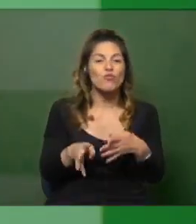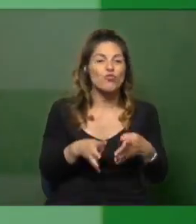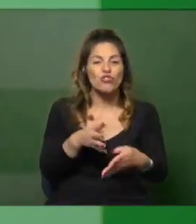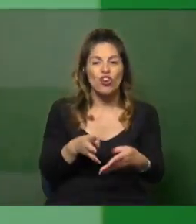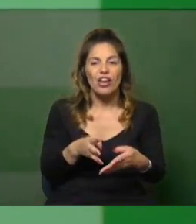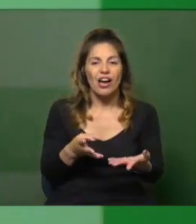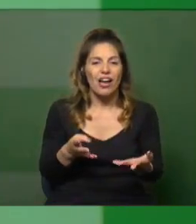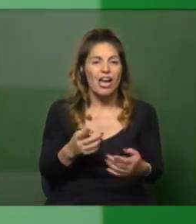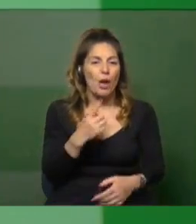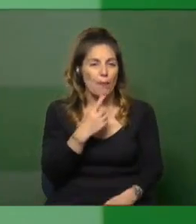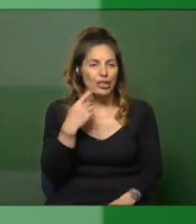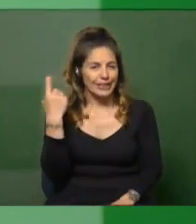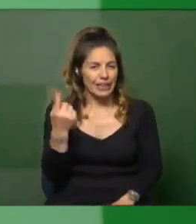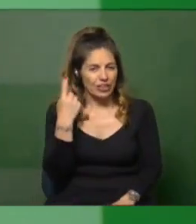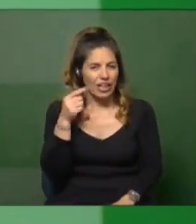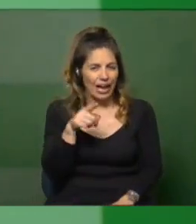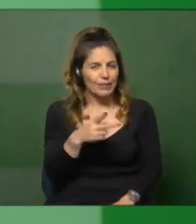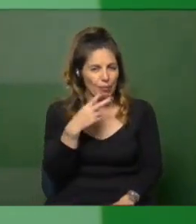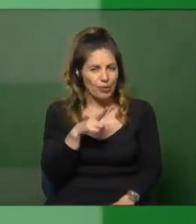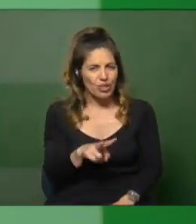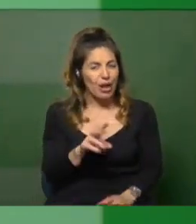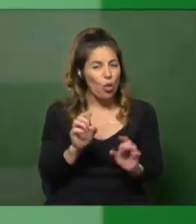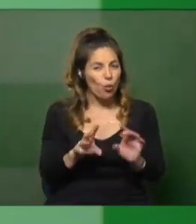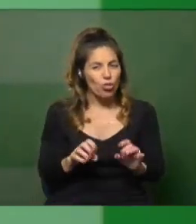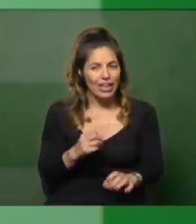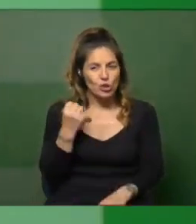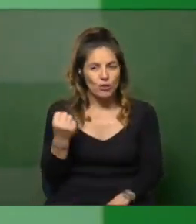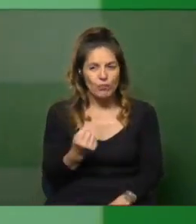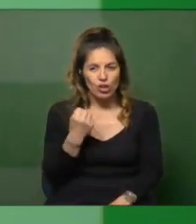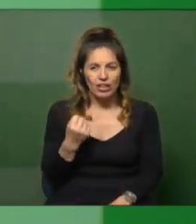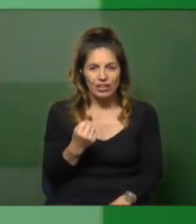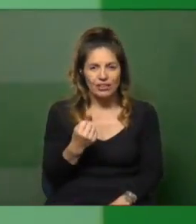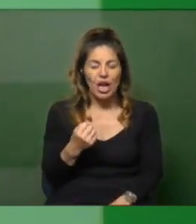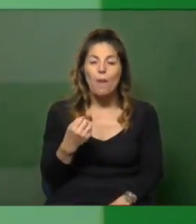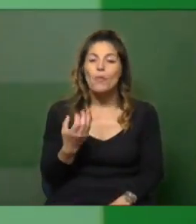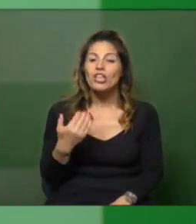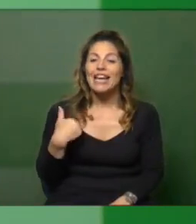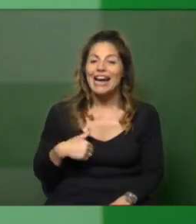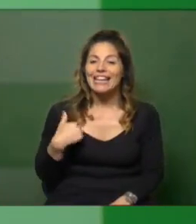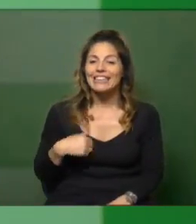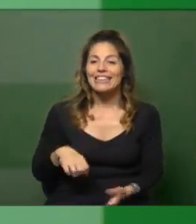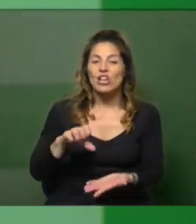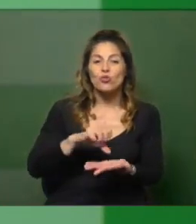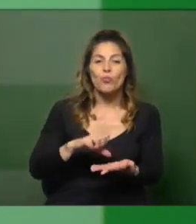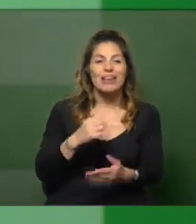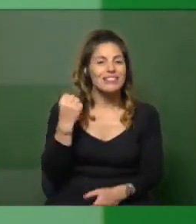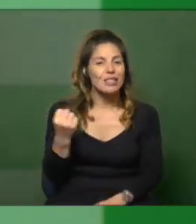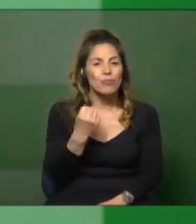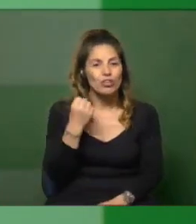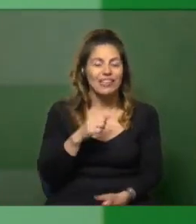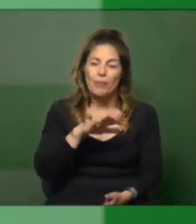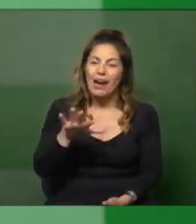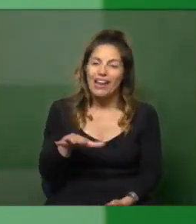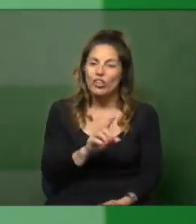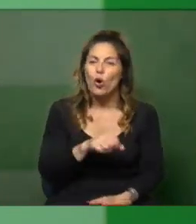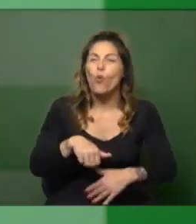yo creo que en política internacional es donde vamos a ver un daño importante porque Argentina es un país importante para la región No